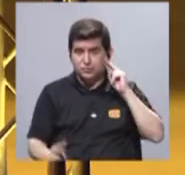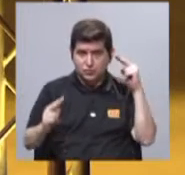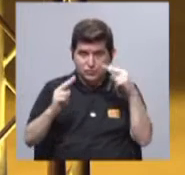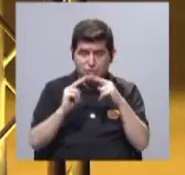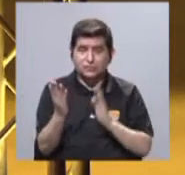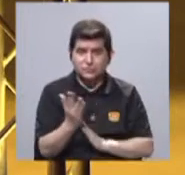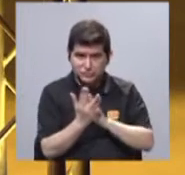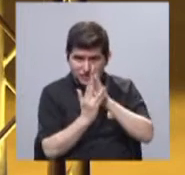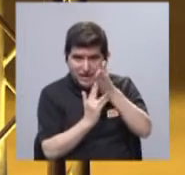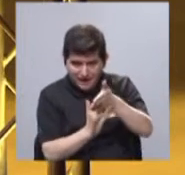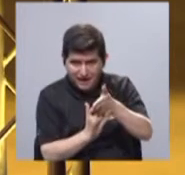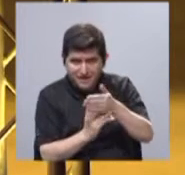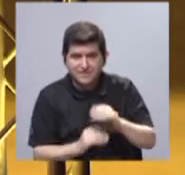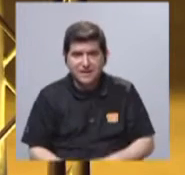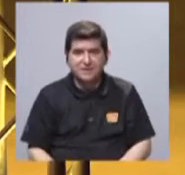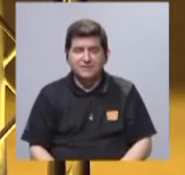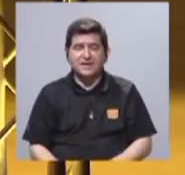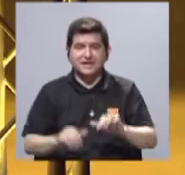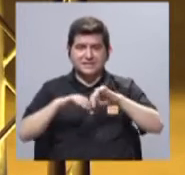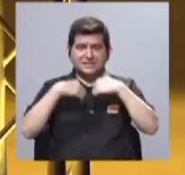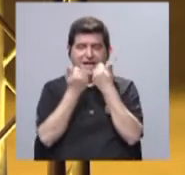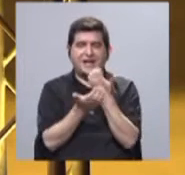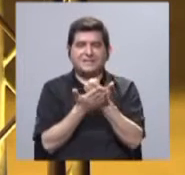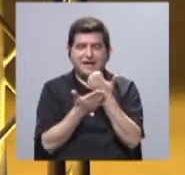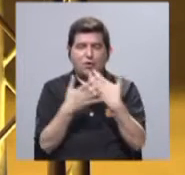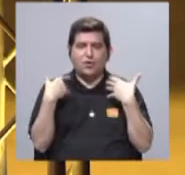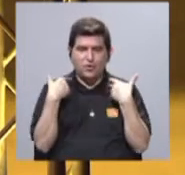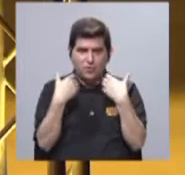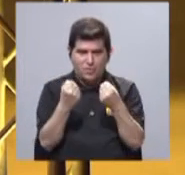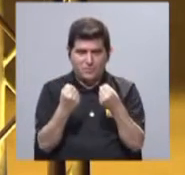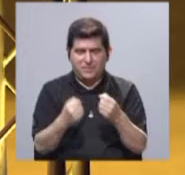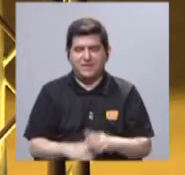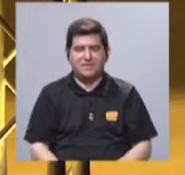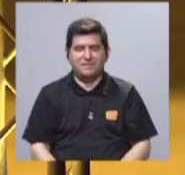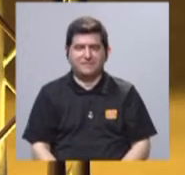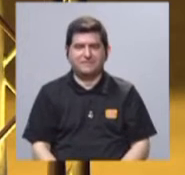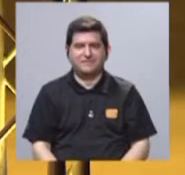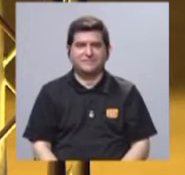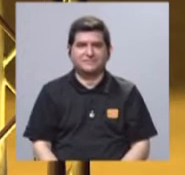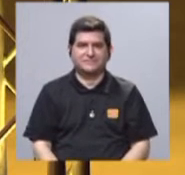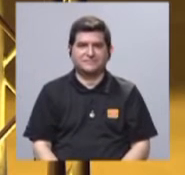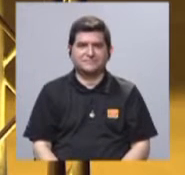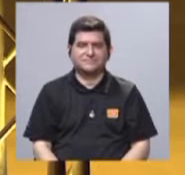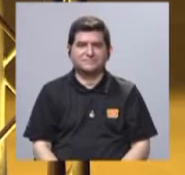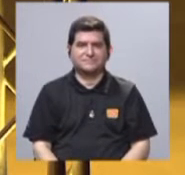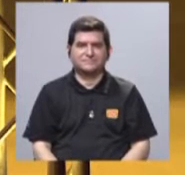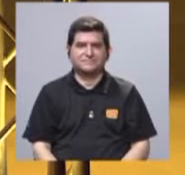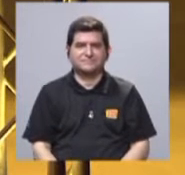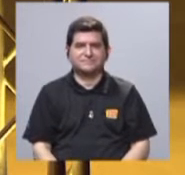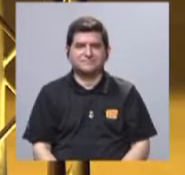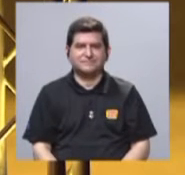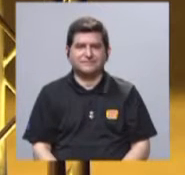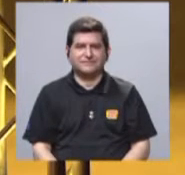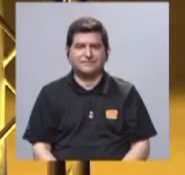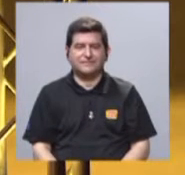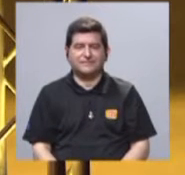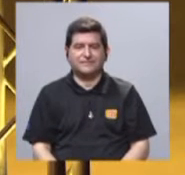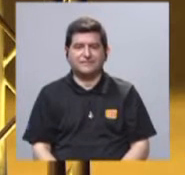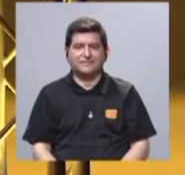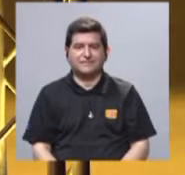a jeffrey harris que es alguien que conocimos a través de